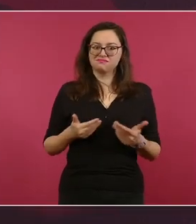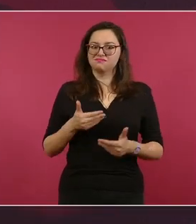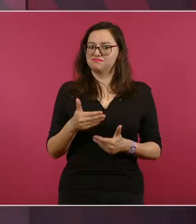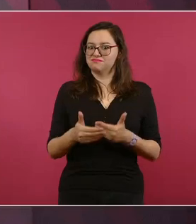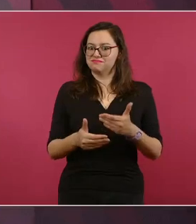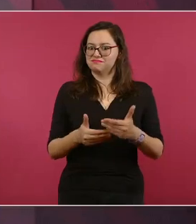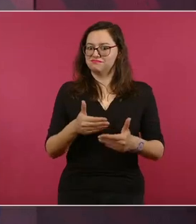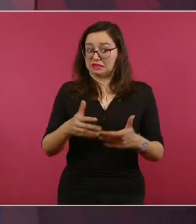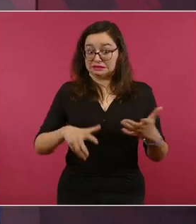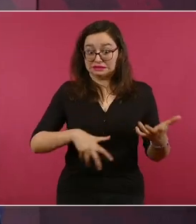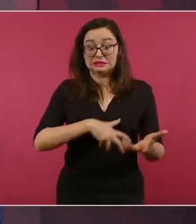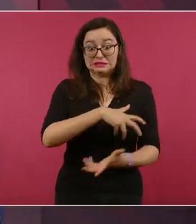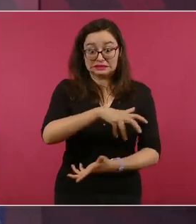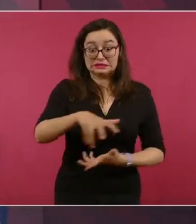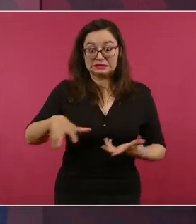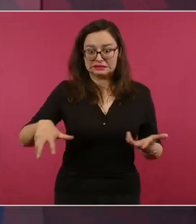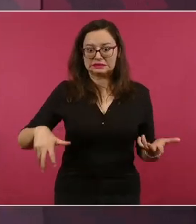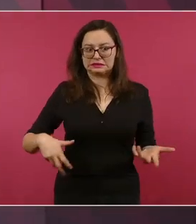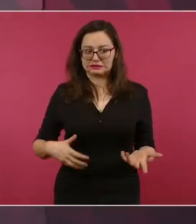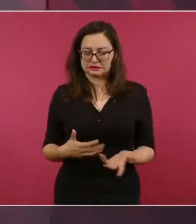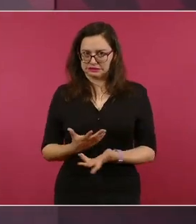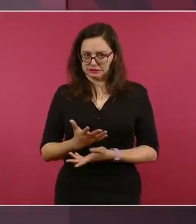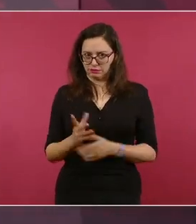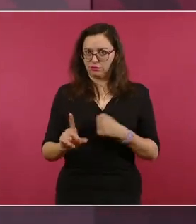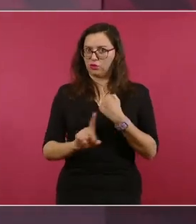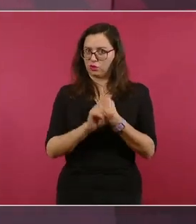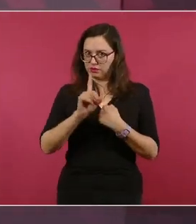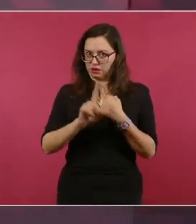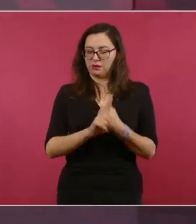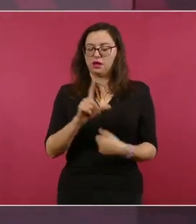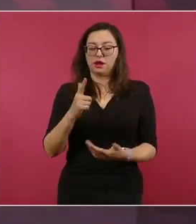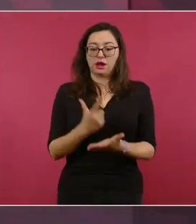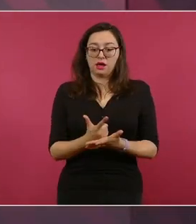la justicia tiene que ser rápida y expedita.